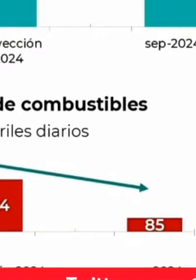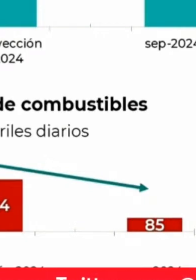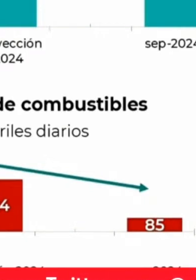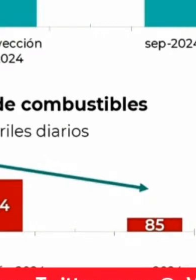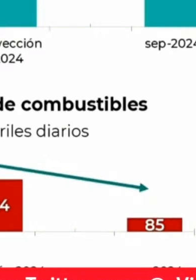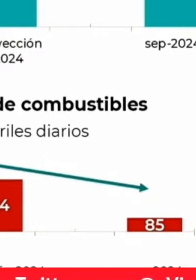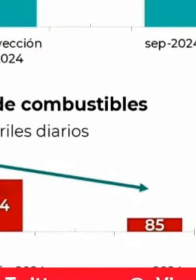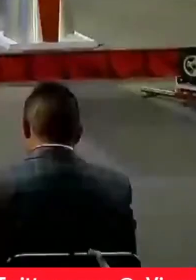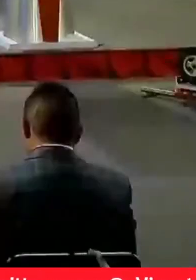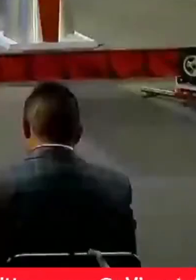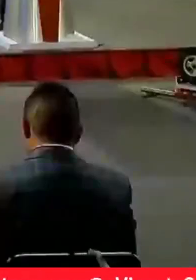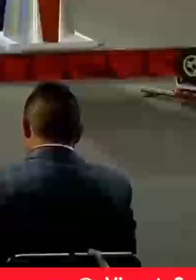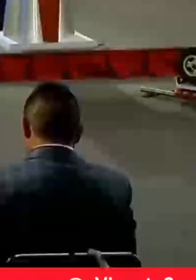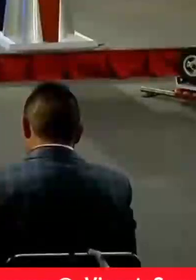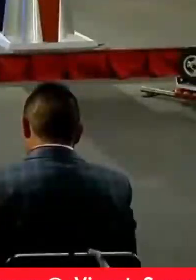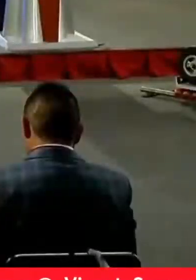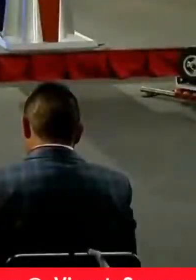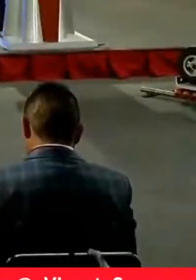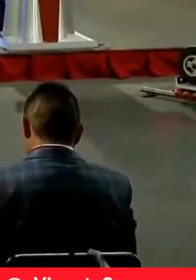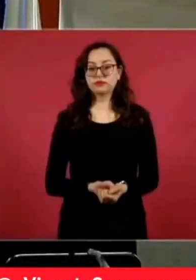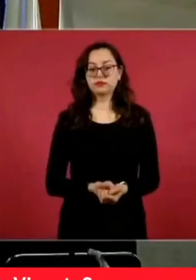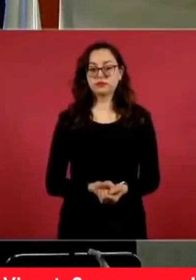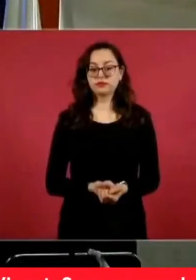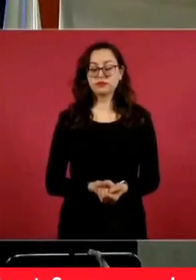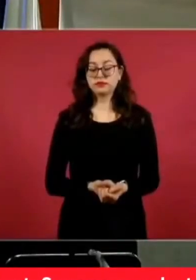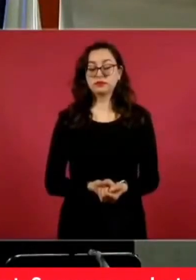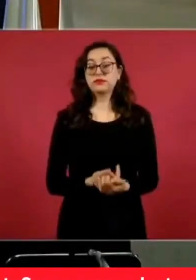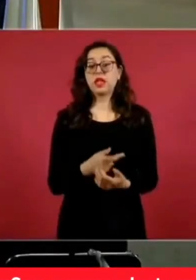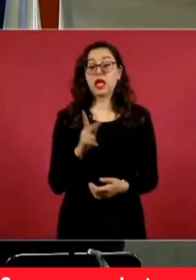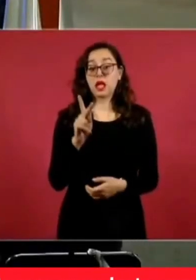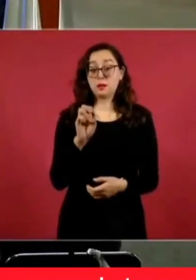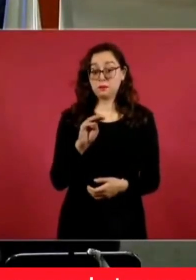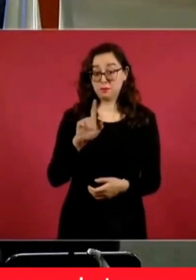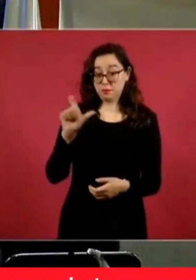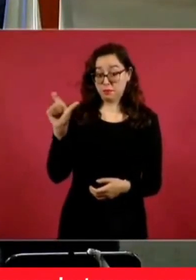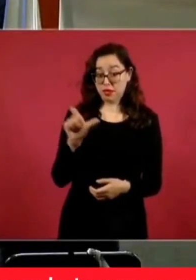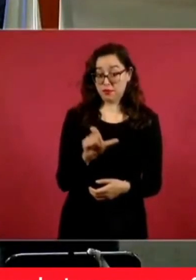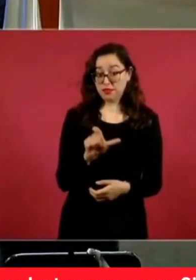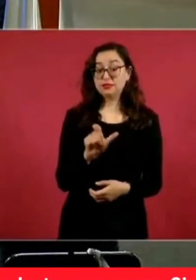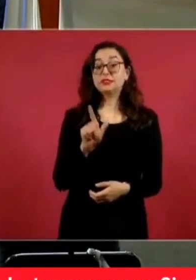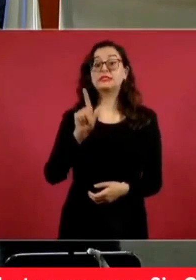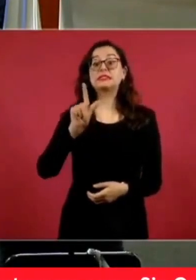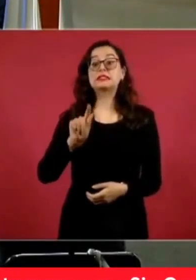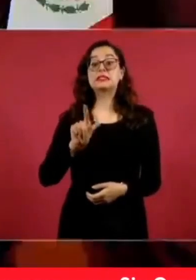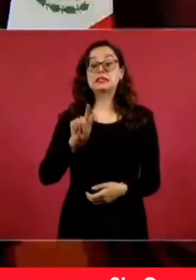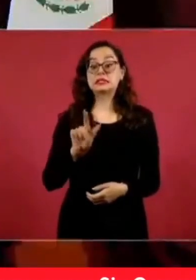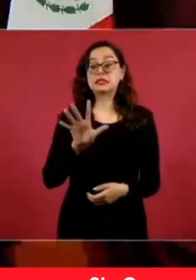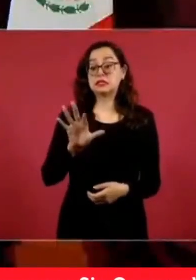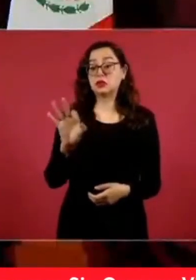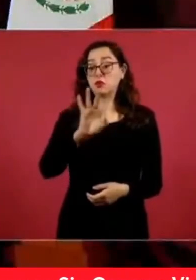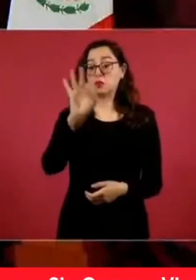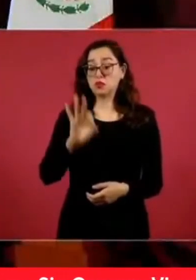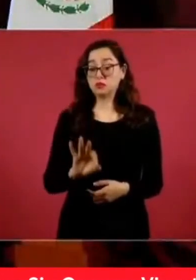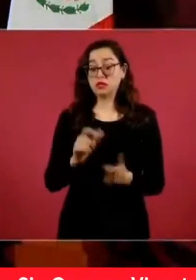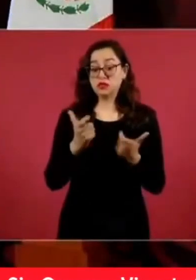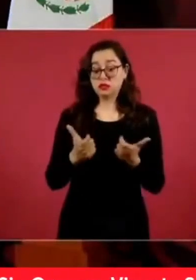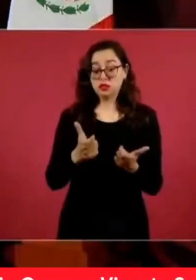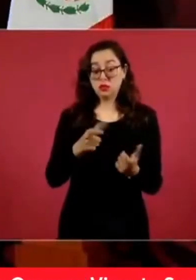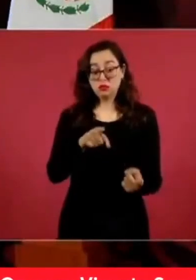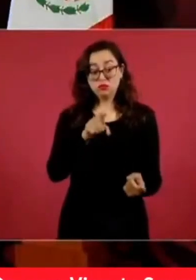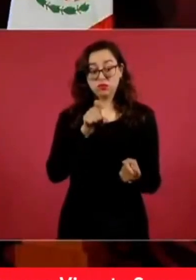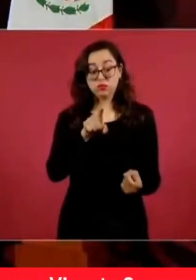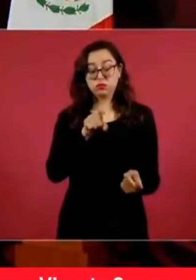Ya el 75% de los ingresos de Pemex ya se originan en el